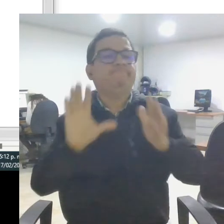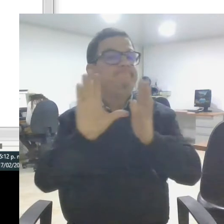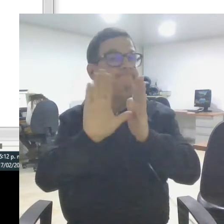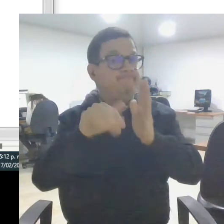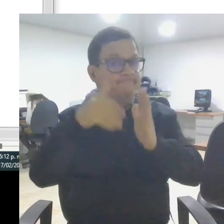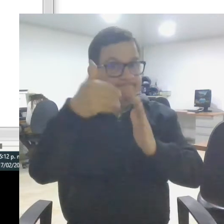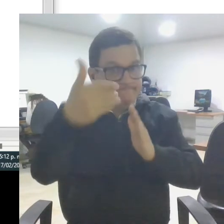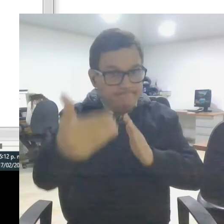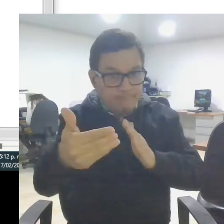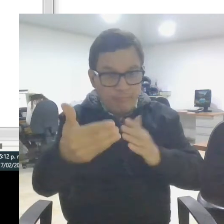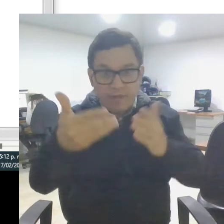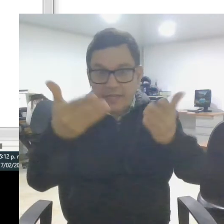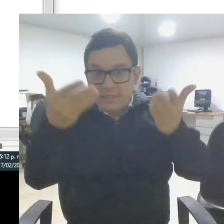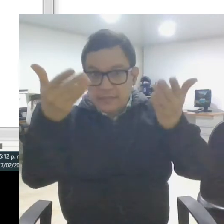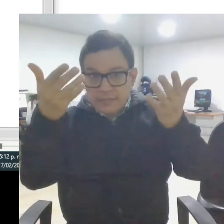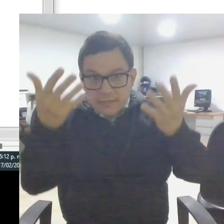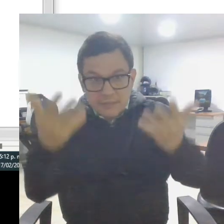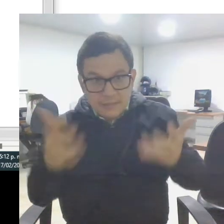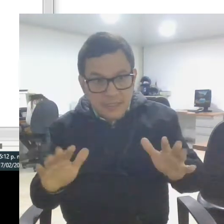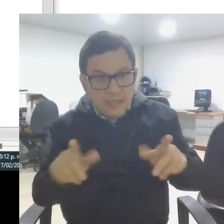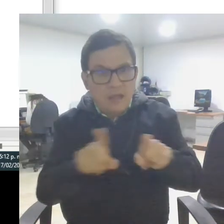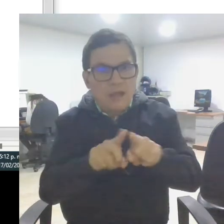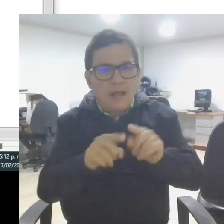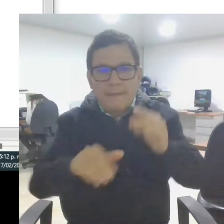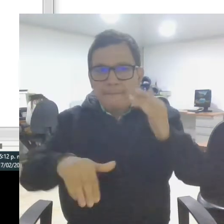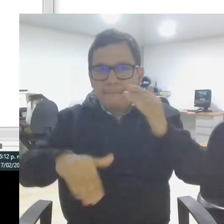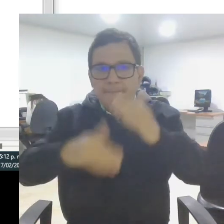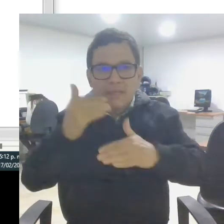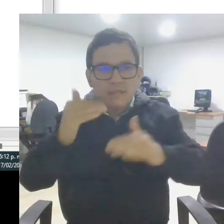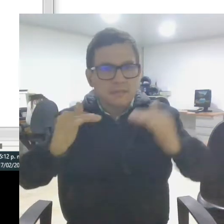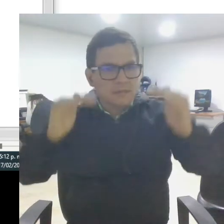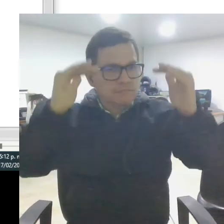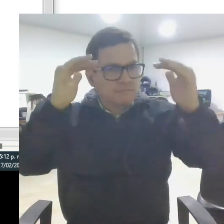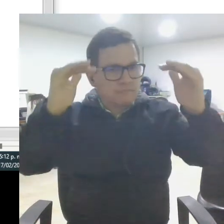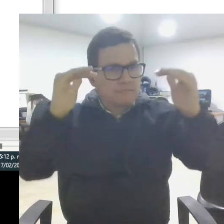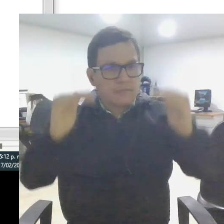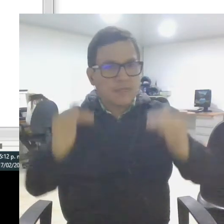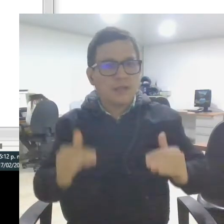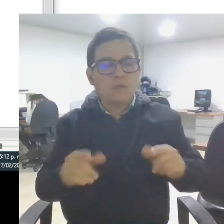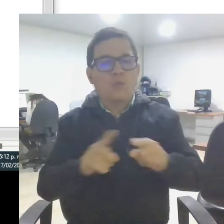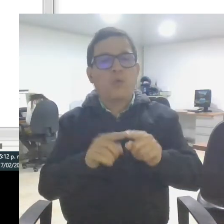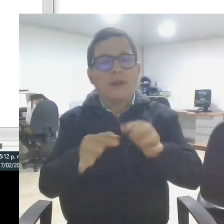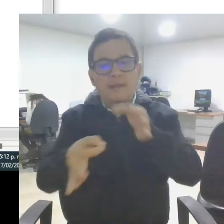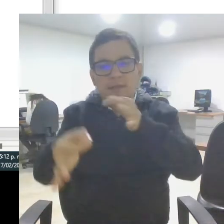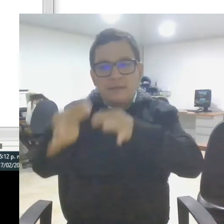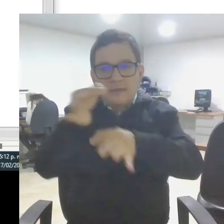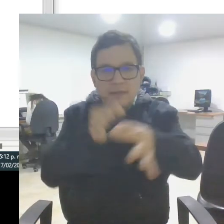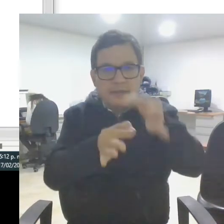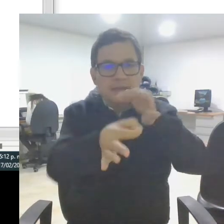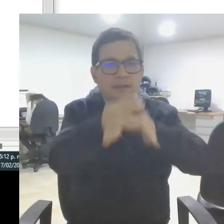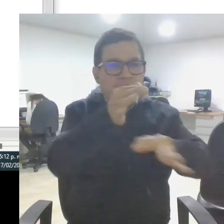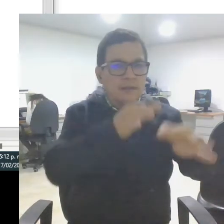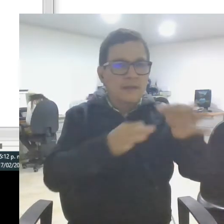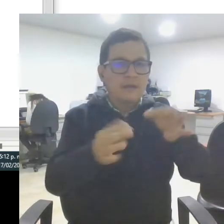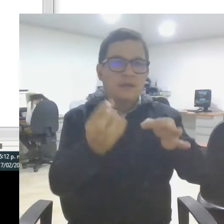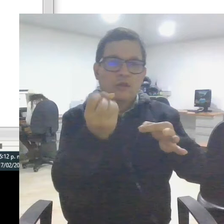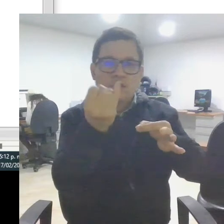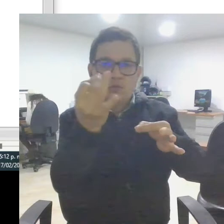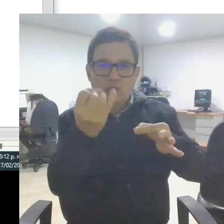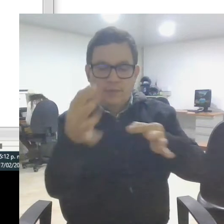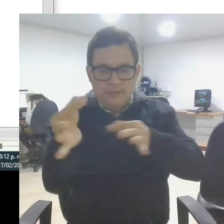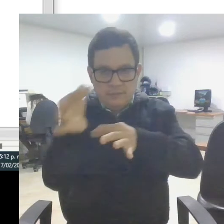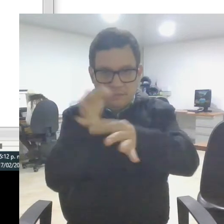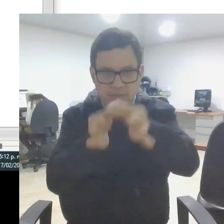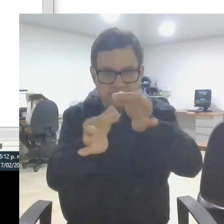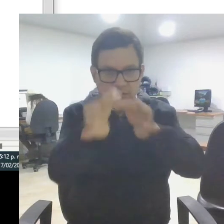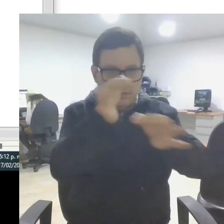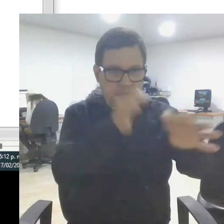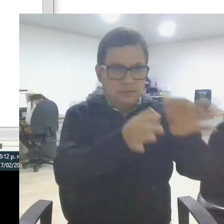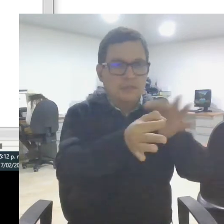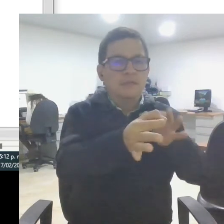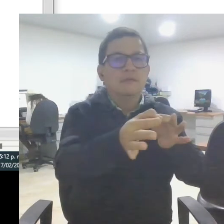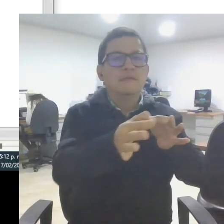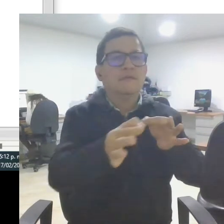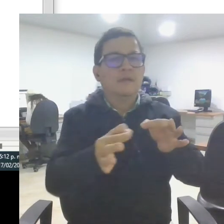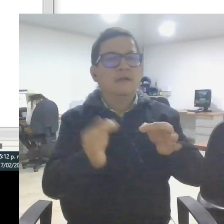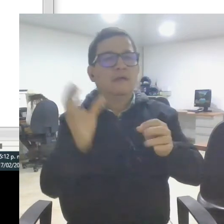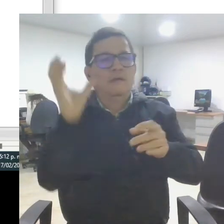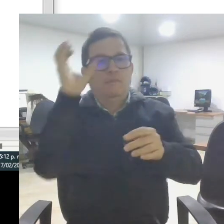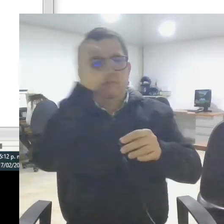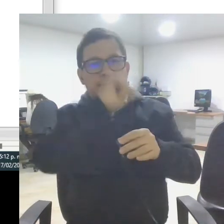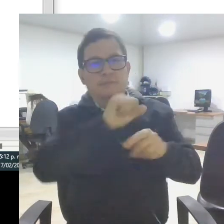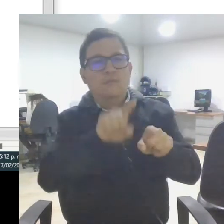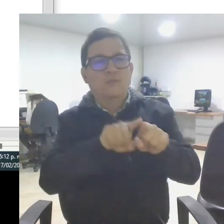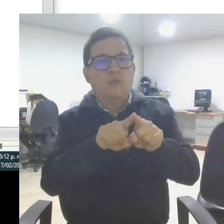Posteriormente iniciamos con reemplazar los valores y por